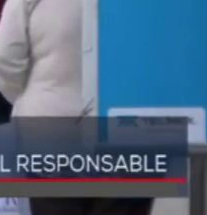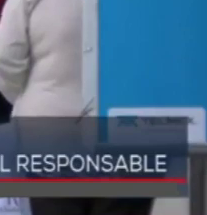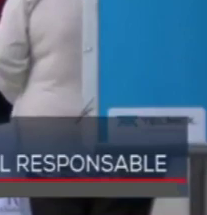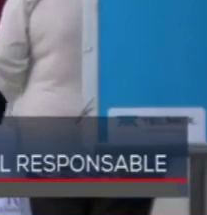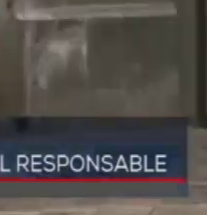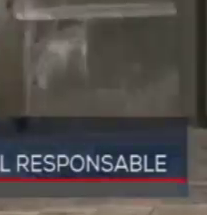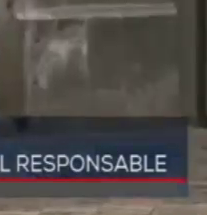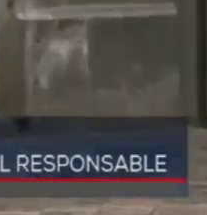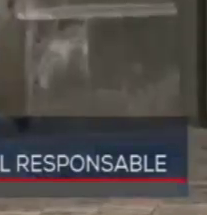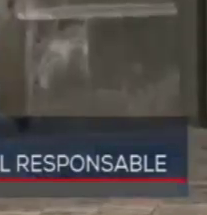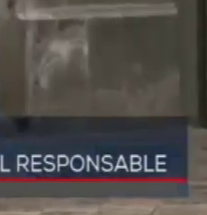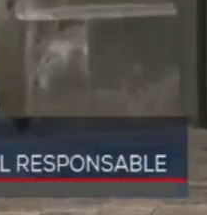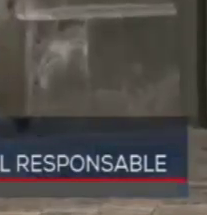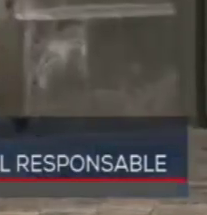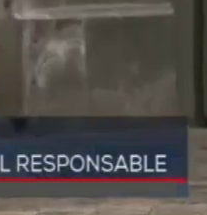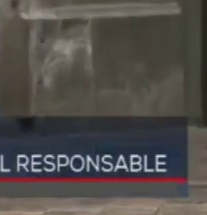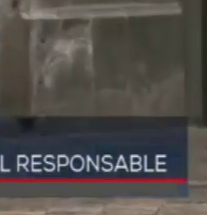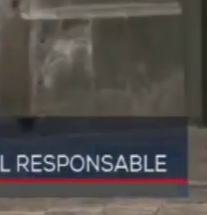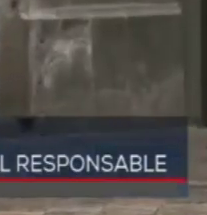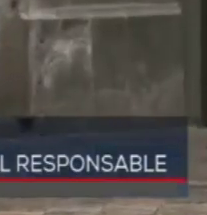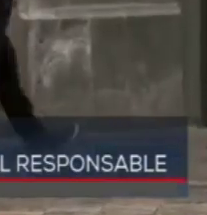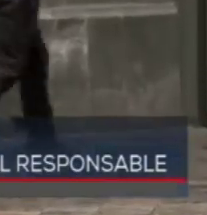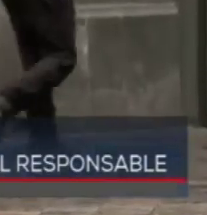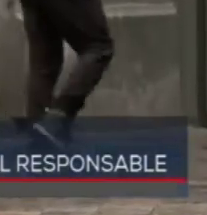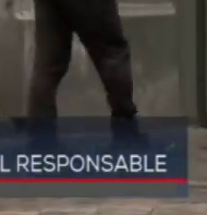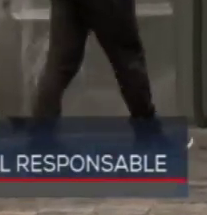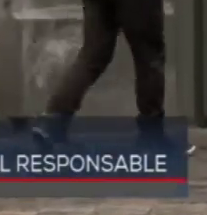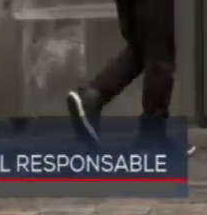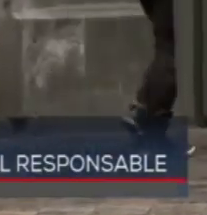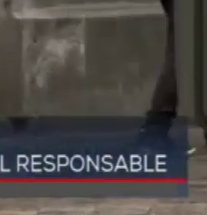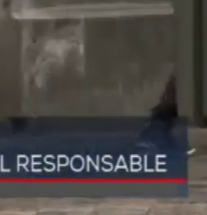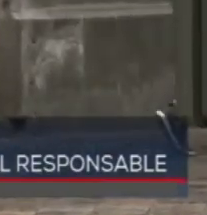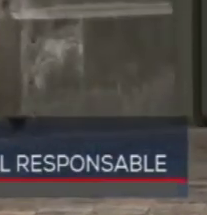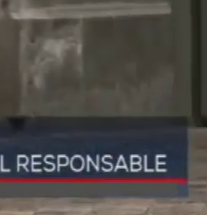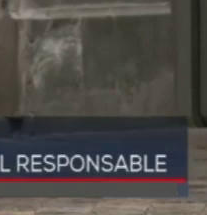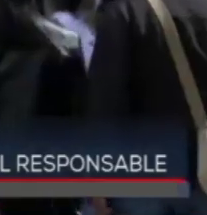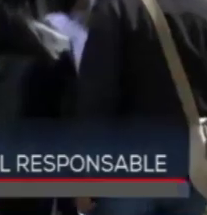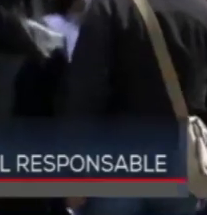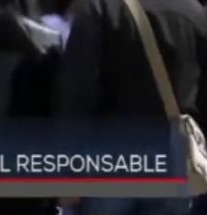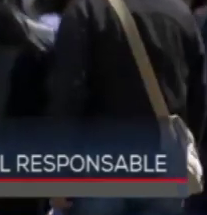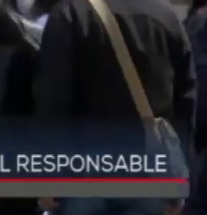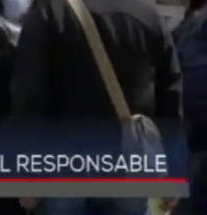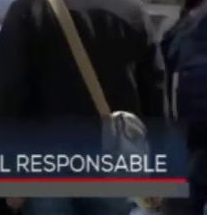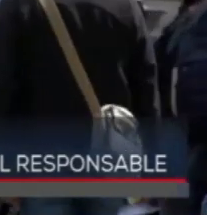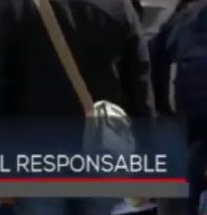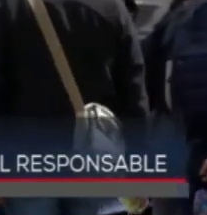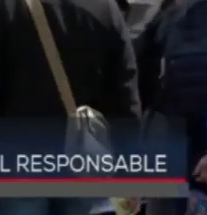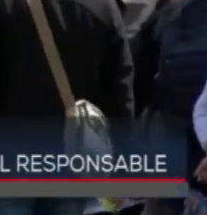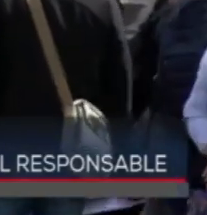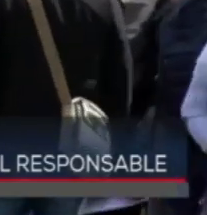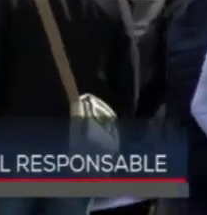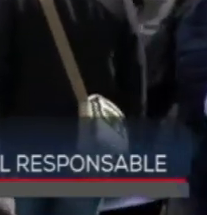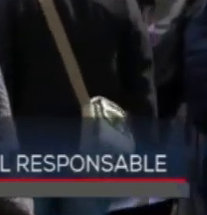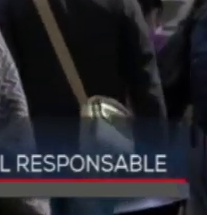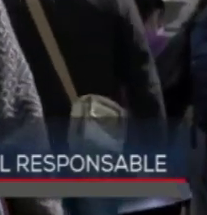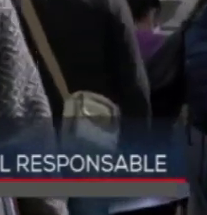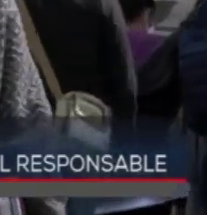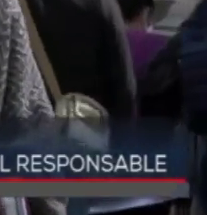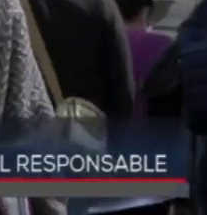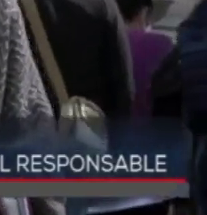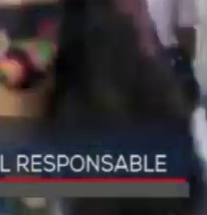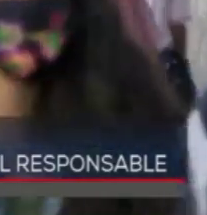que el confinamiento ya no lo respetan los habitantes y tampoco muestran un comportamiento responsable por su salud, lo que podría traer